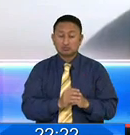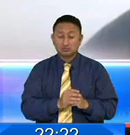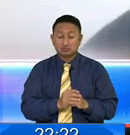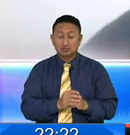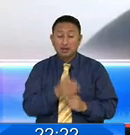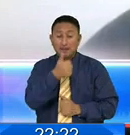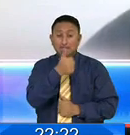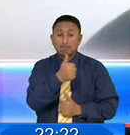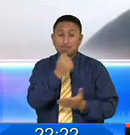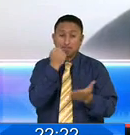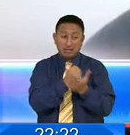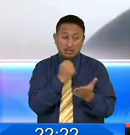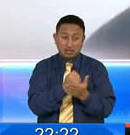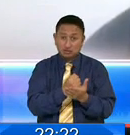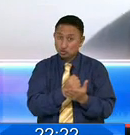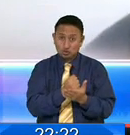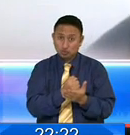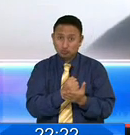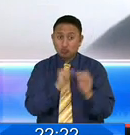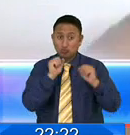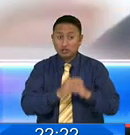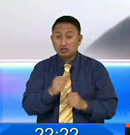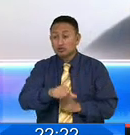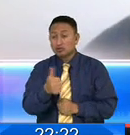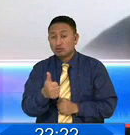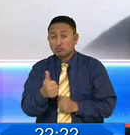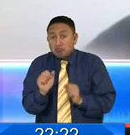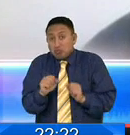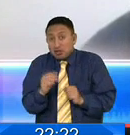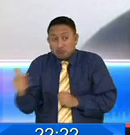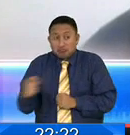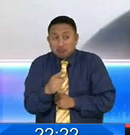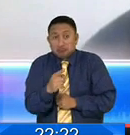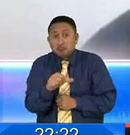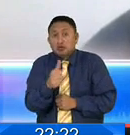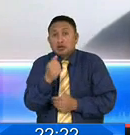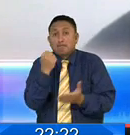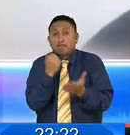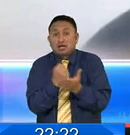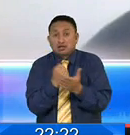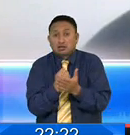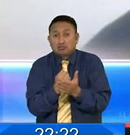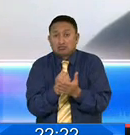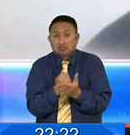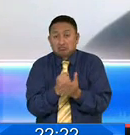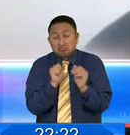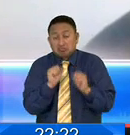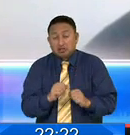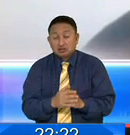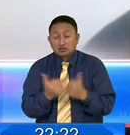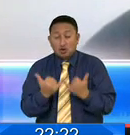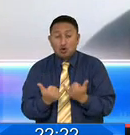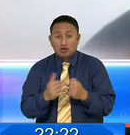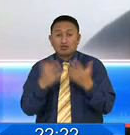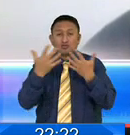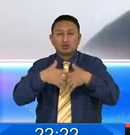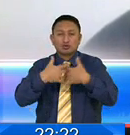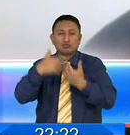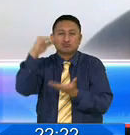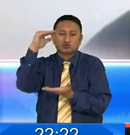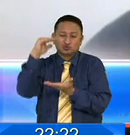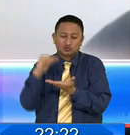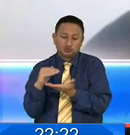segunda dosis de la misma vacuna, pues tener otras opciones disponibles ante la escasa producción y